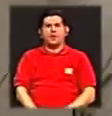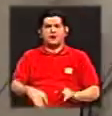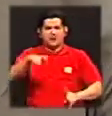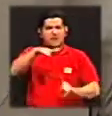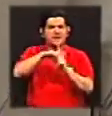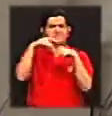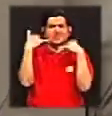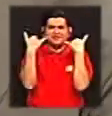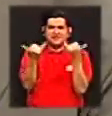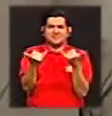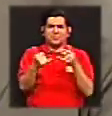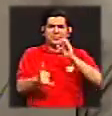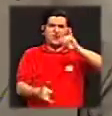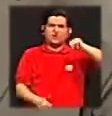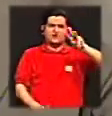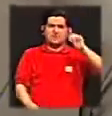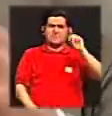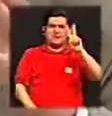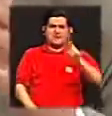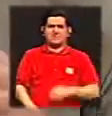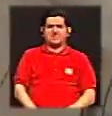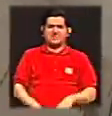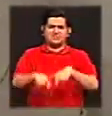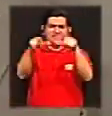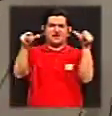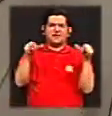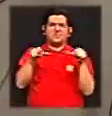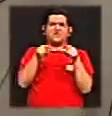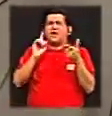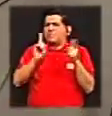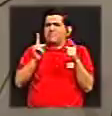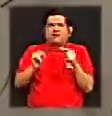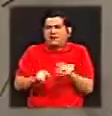surge Villalta? ¿Desde qué posición?